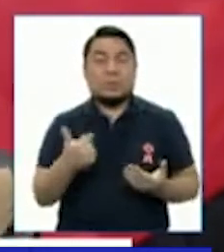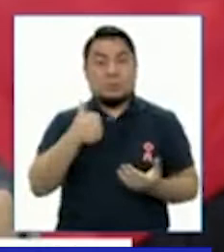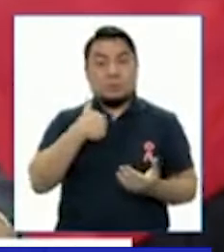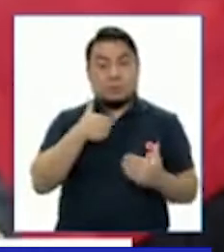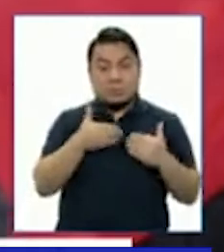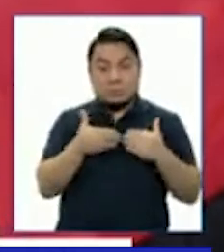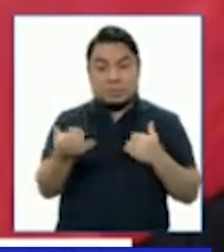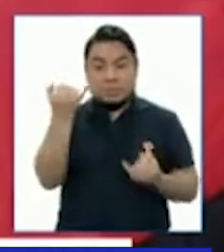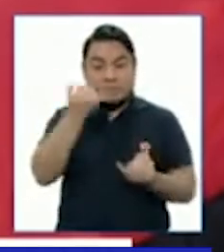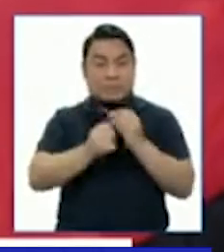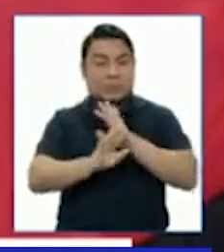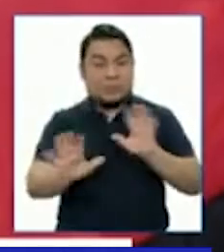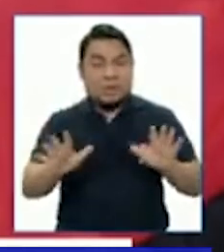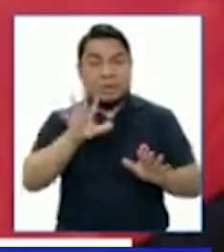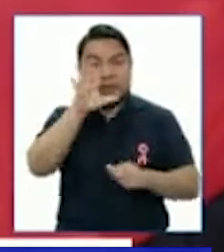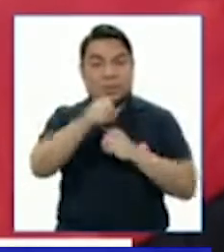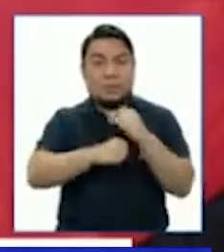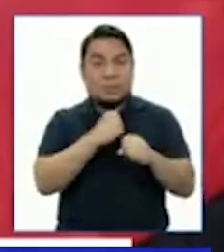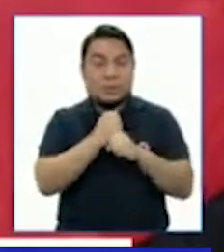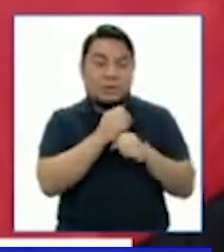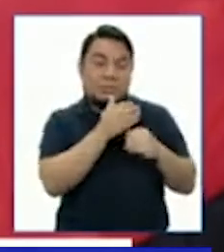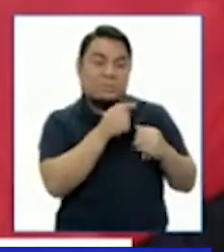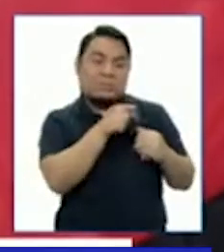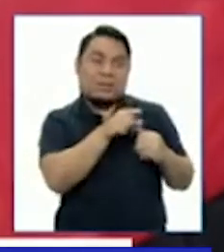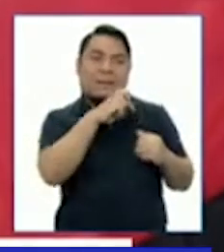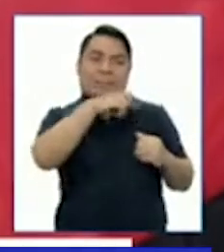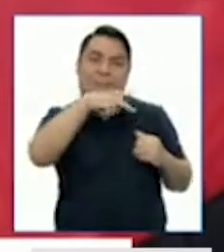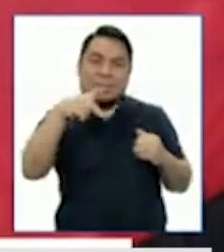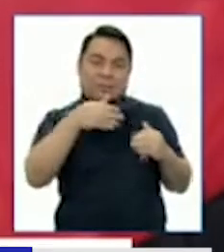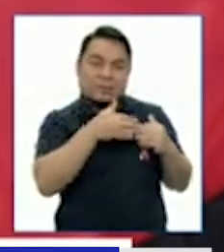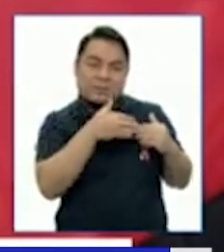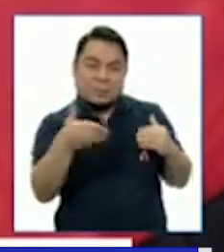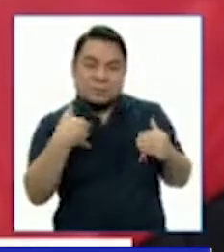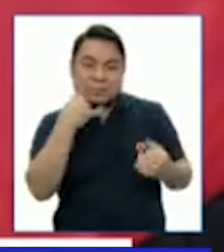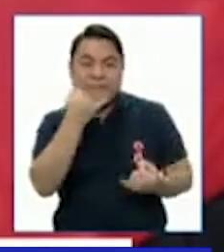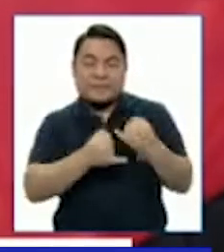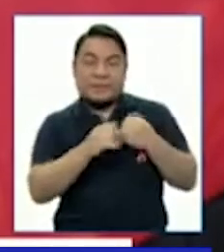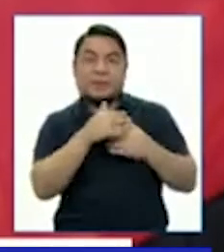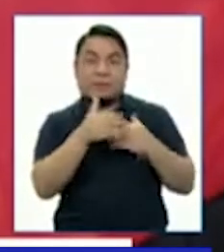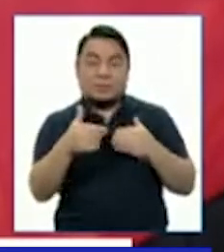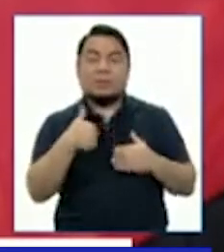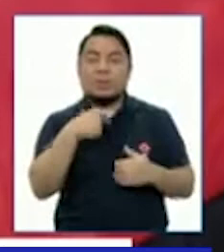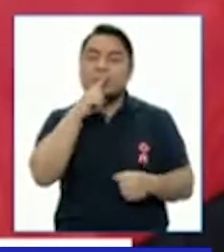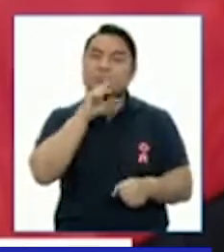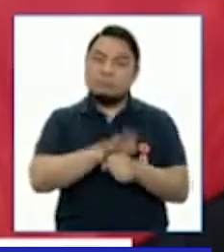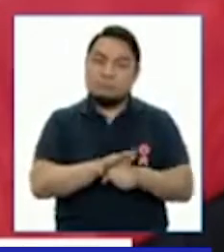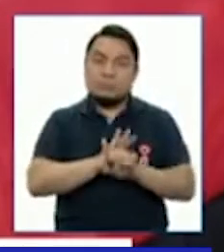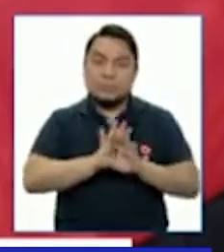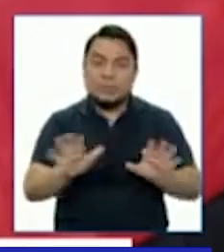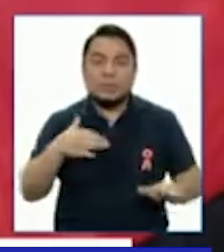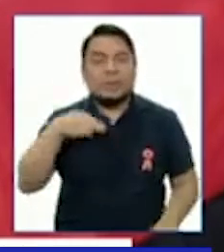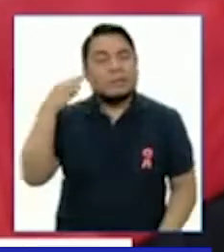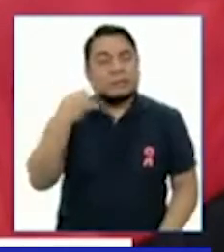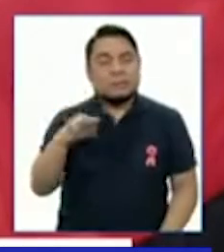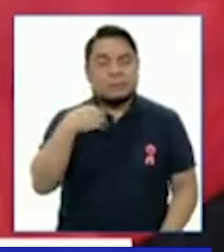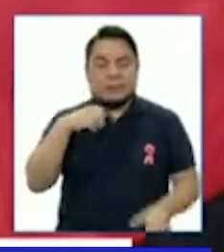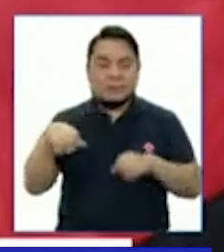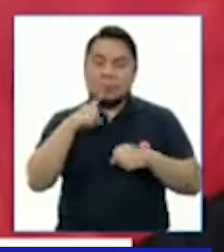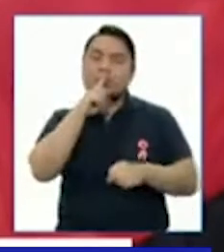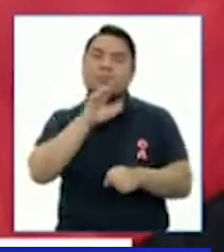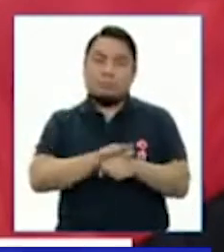cumpliendo mi compromiso, porque soy una persona de palabra que siempre cumple